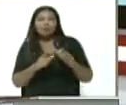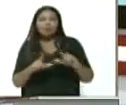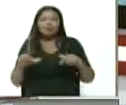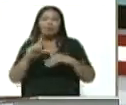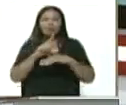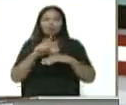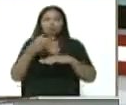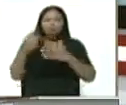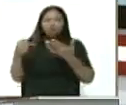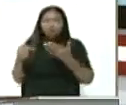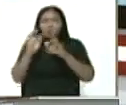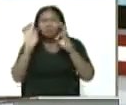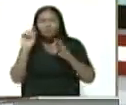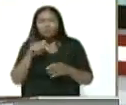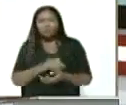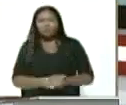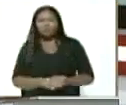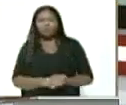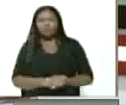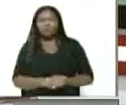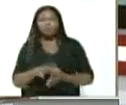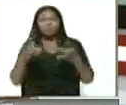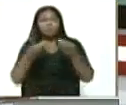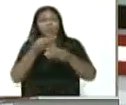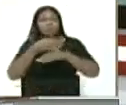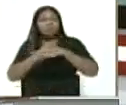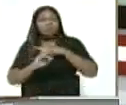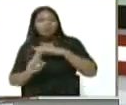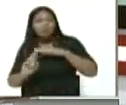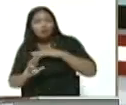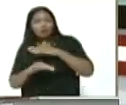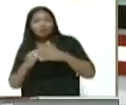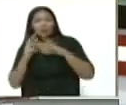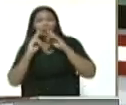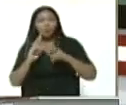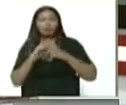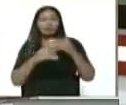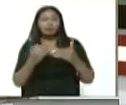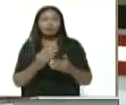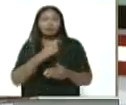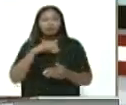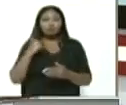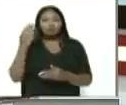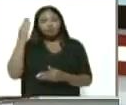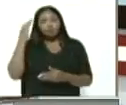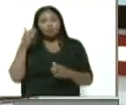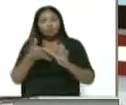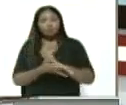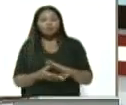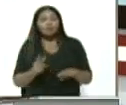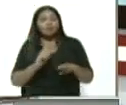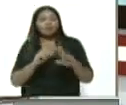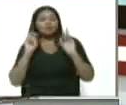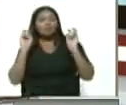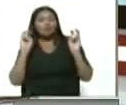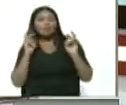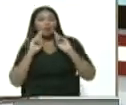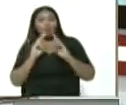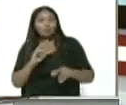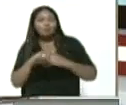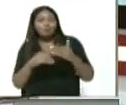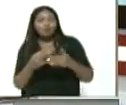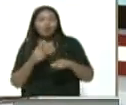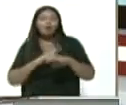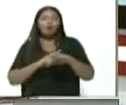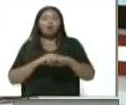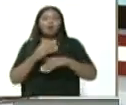sabemos que la junta regionales se activan también para el tema de los resultados pero que vamos a ver cómo va a ser el tema de los resultados tienen una hora